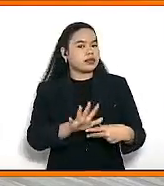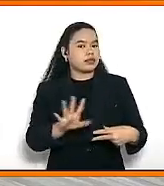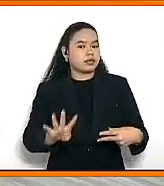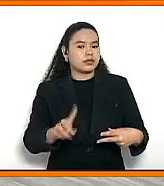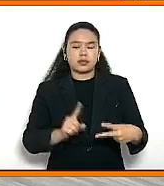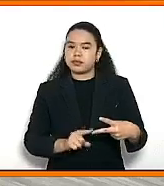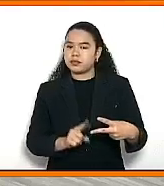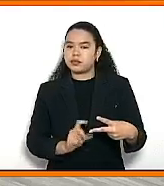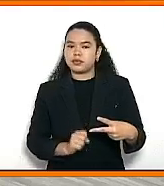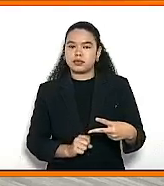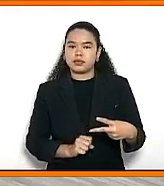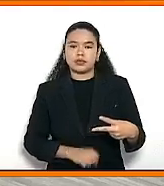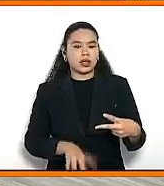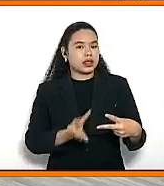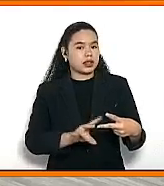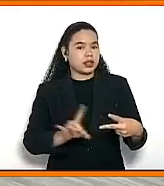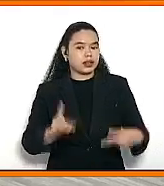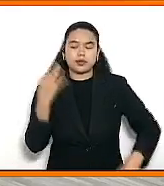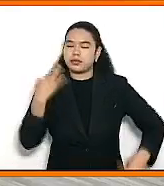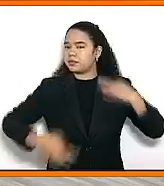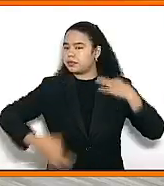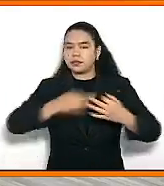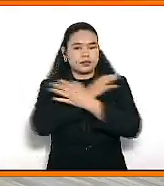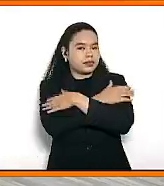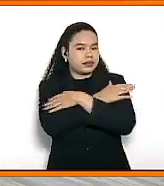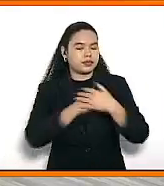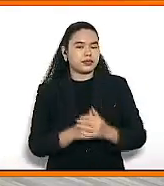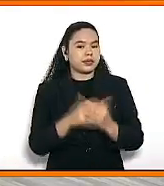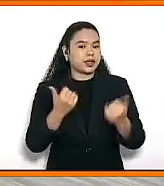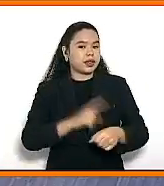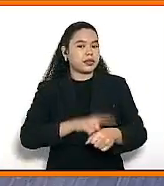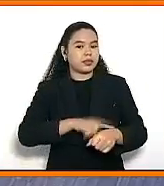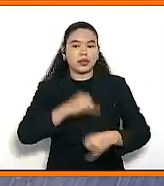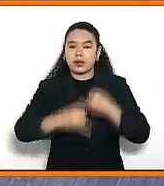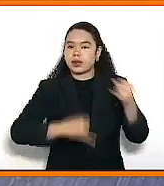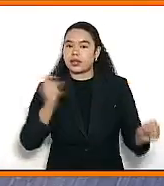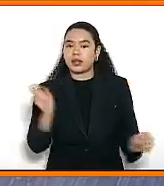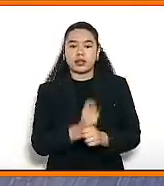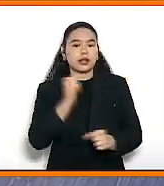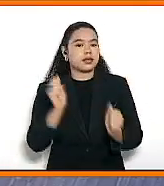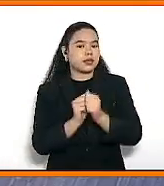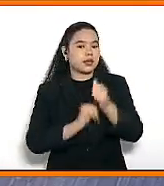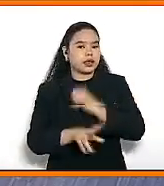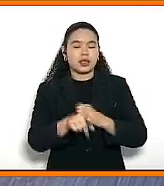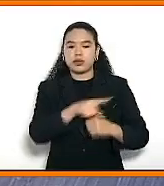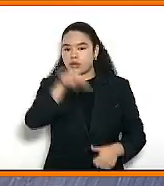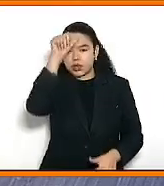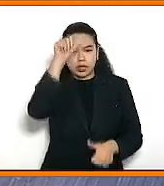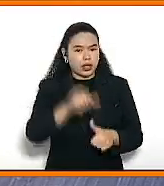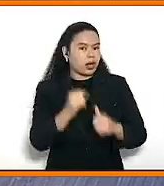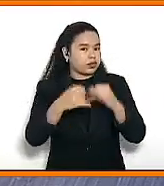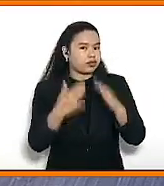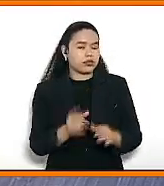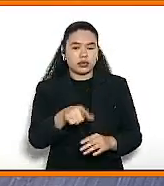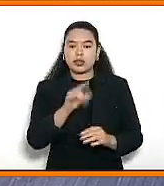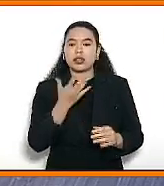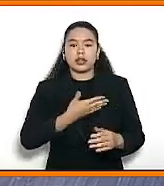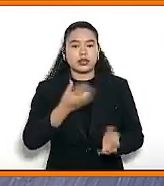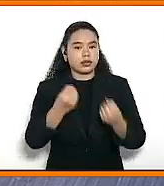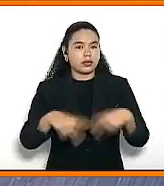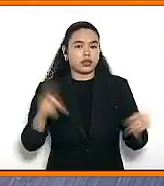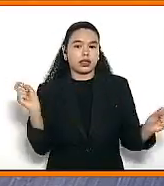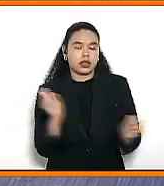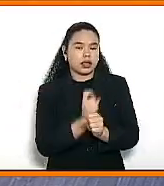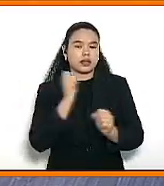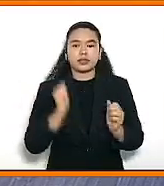54. Posición 2, 78. Muchas felicidades. Es momento de pegar y ganar con Pega 3. Recordándote, querido jugador, que tienes la posibilidad de